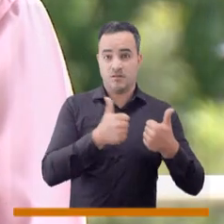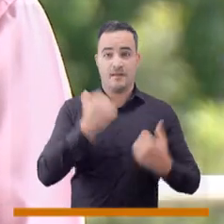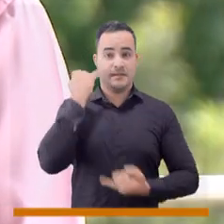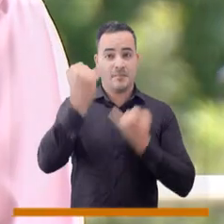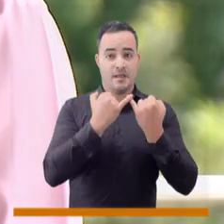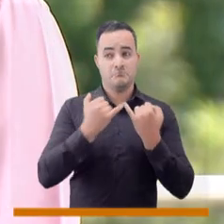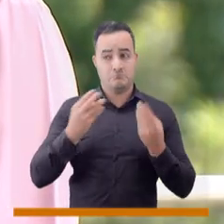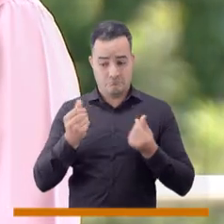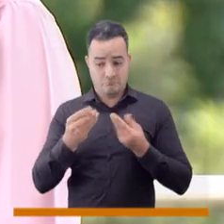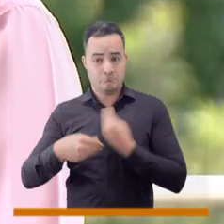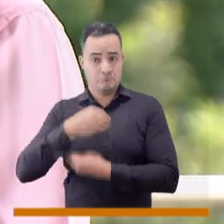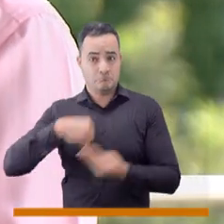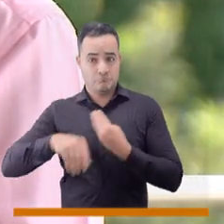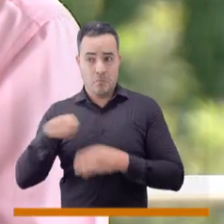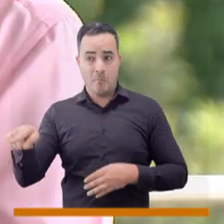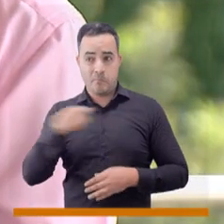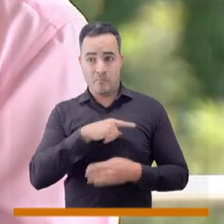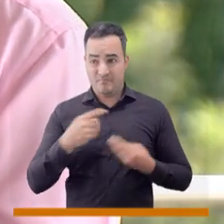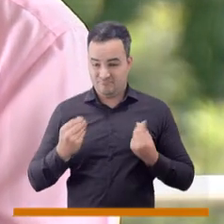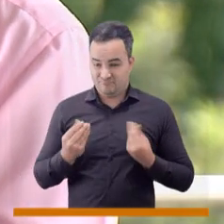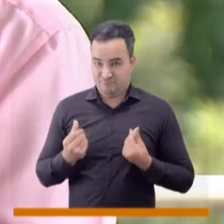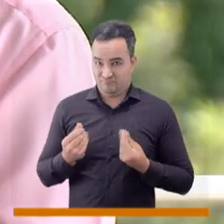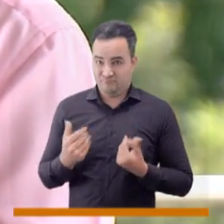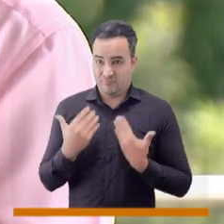Sí, ya tiene